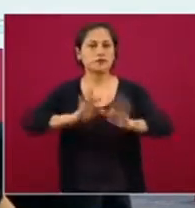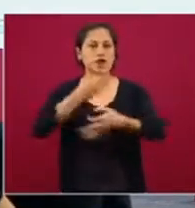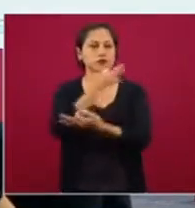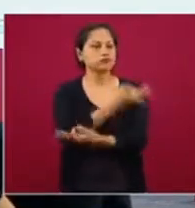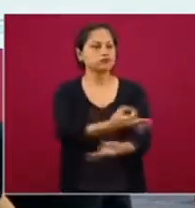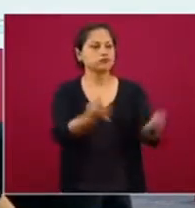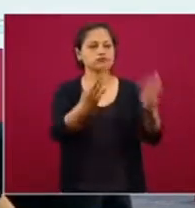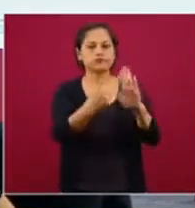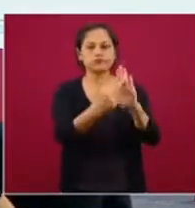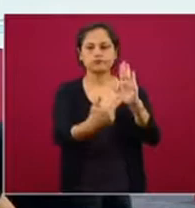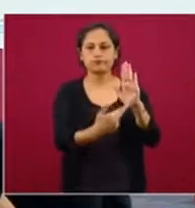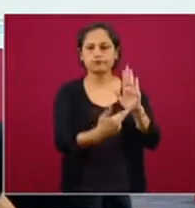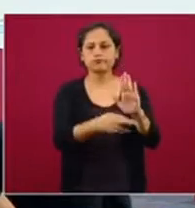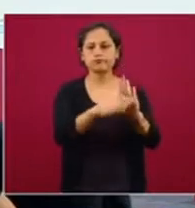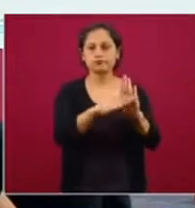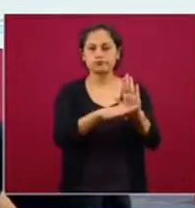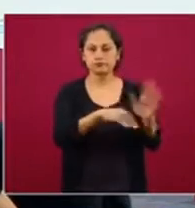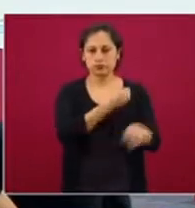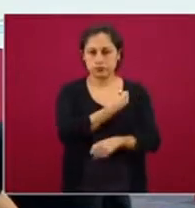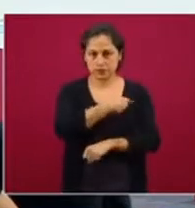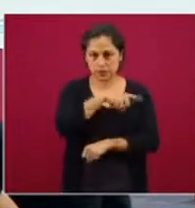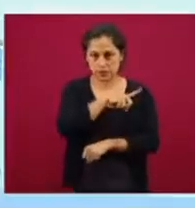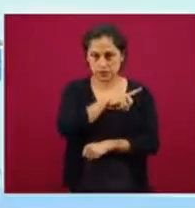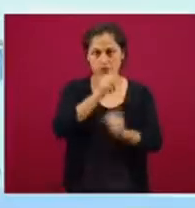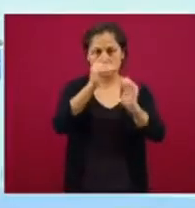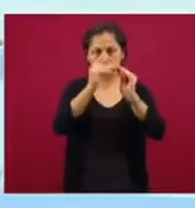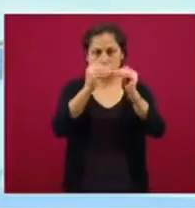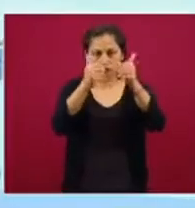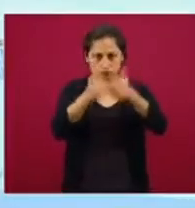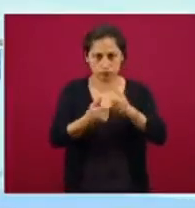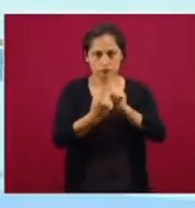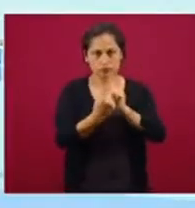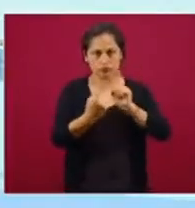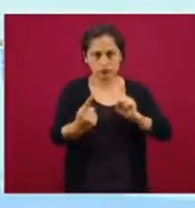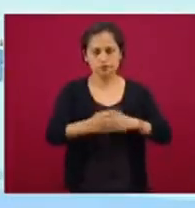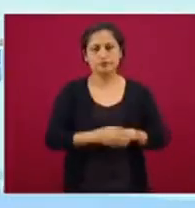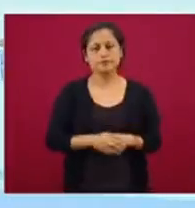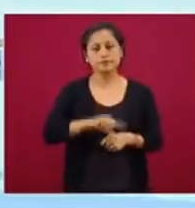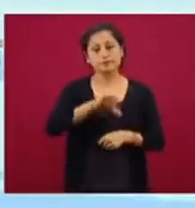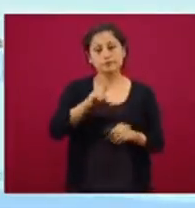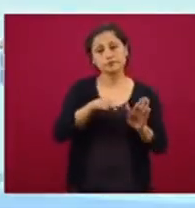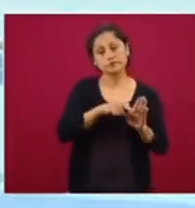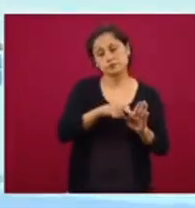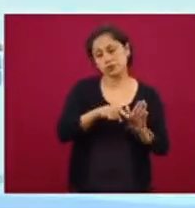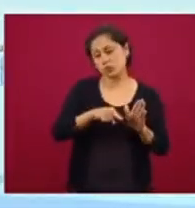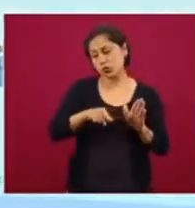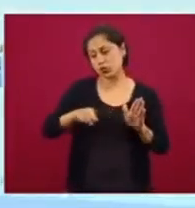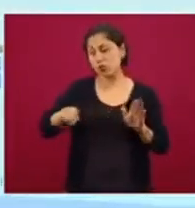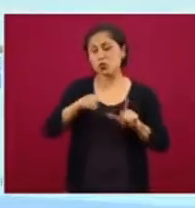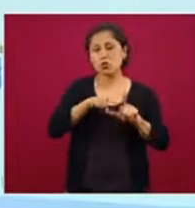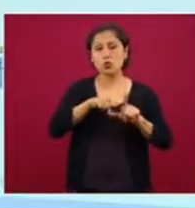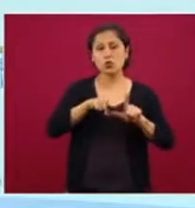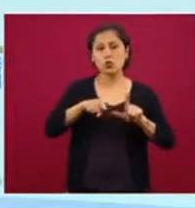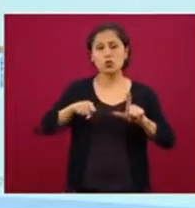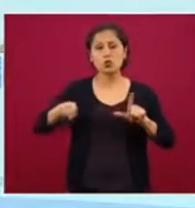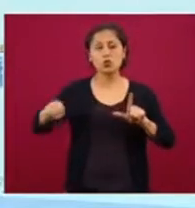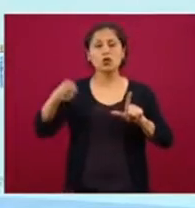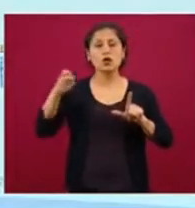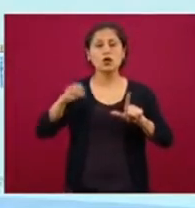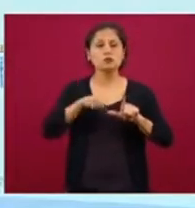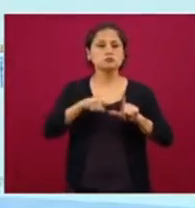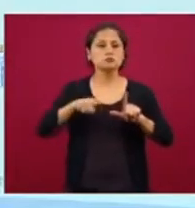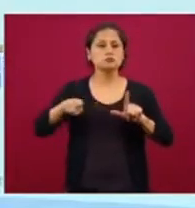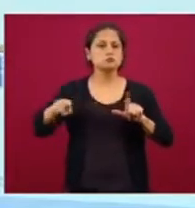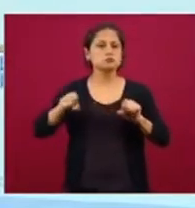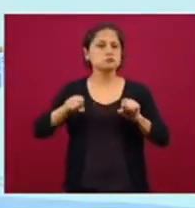Distancia. Empezó a crecer la epidemia, todo este periodo fue de Jornada Nacional de Sana Distancia, y la velocidad, como lo